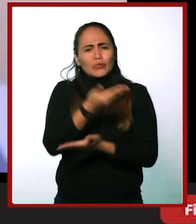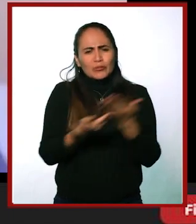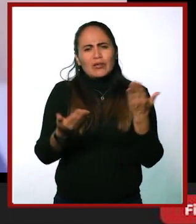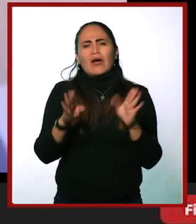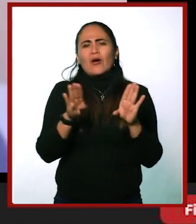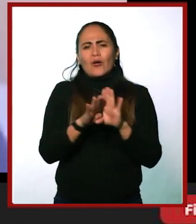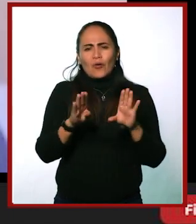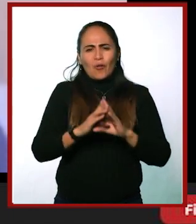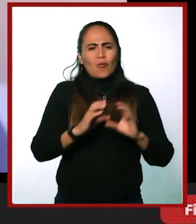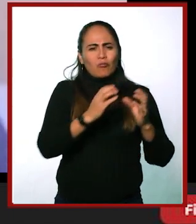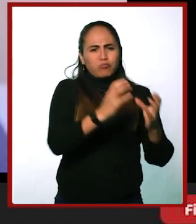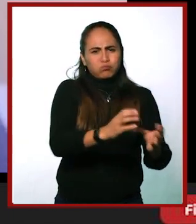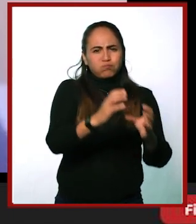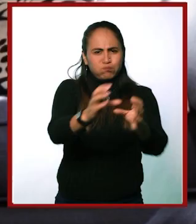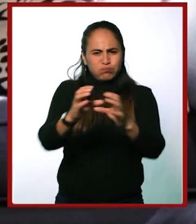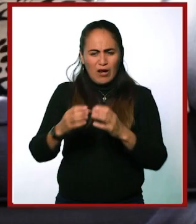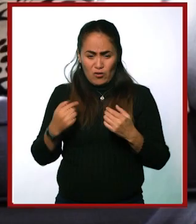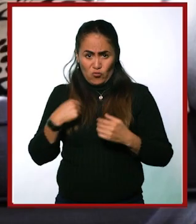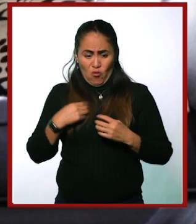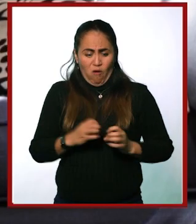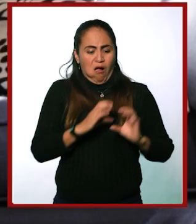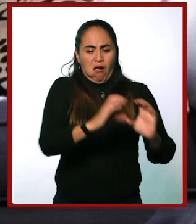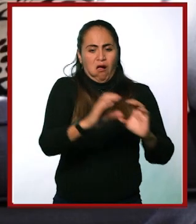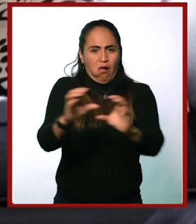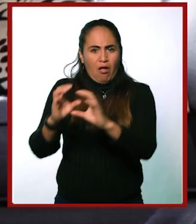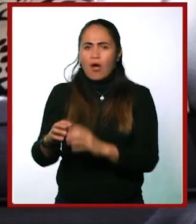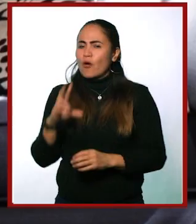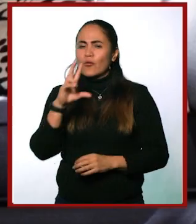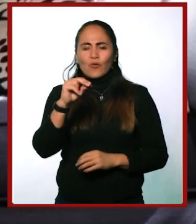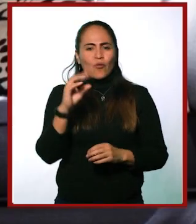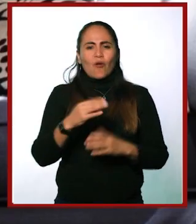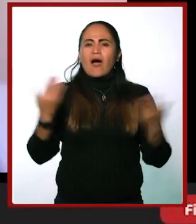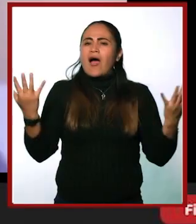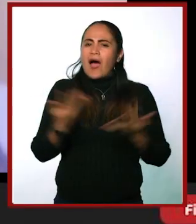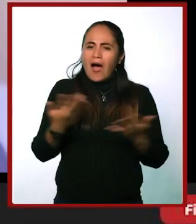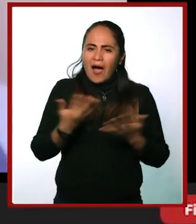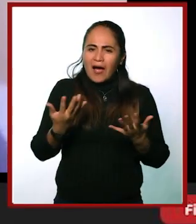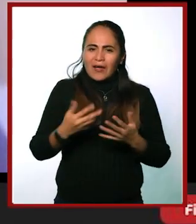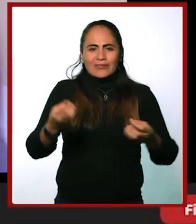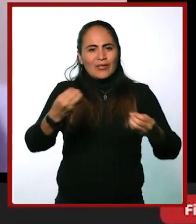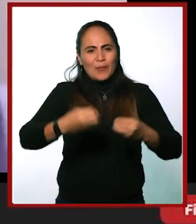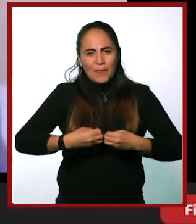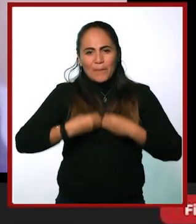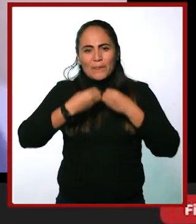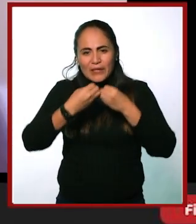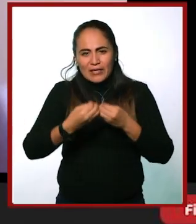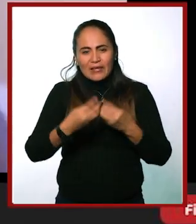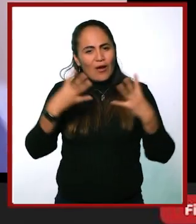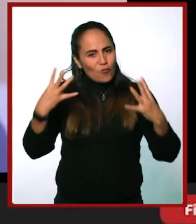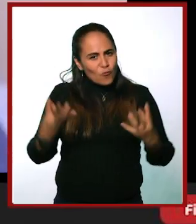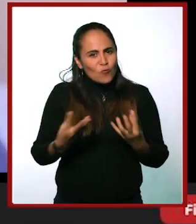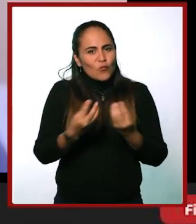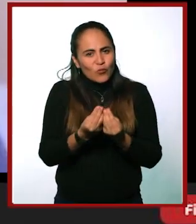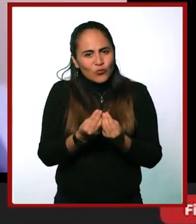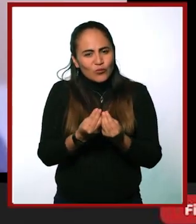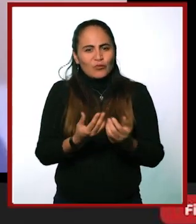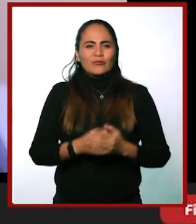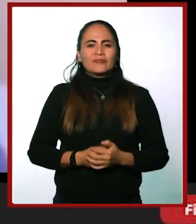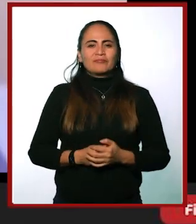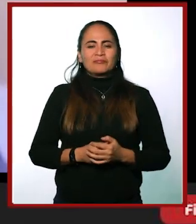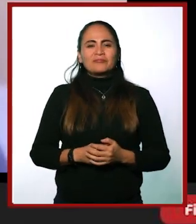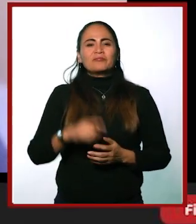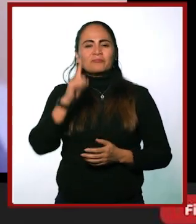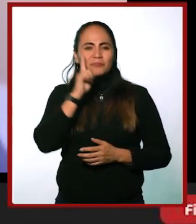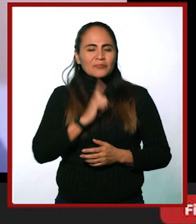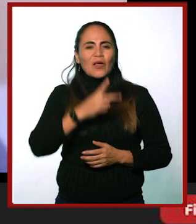en términos de pasarla bonito en un momento determinado, sino cómo construir un modo de vida, de vivir juntos, ¿no?